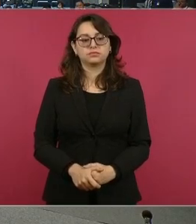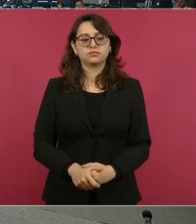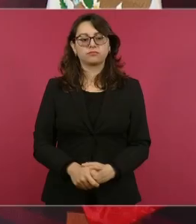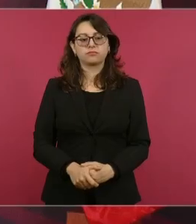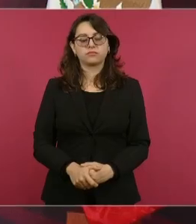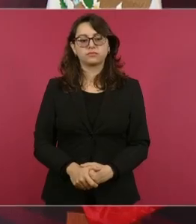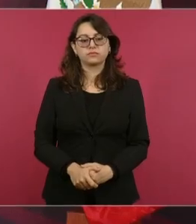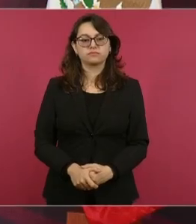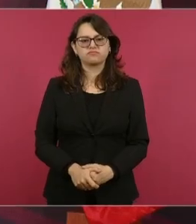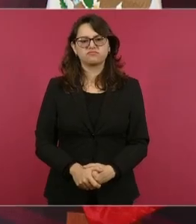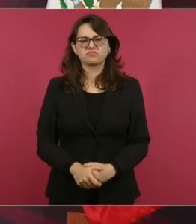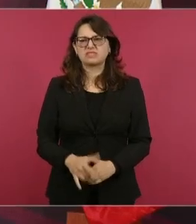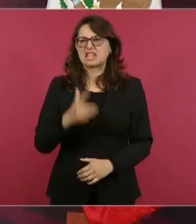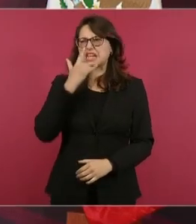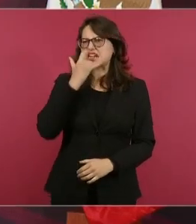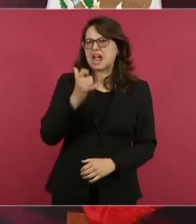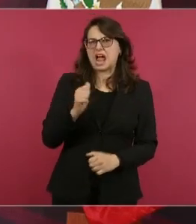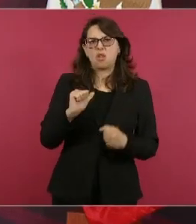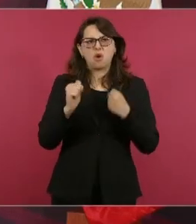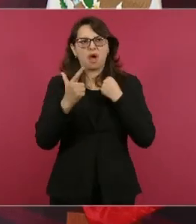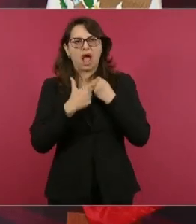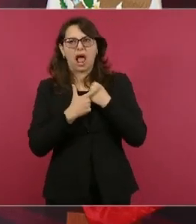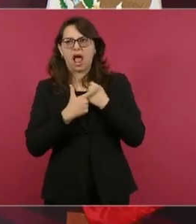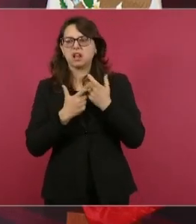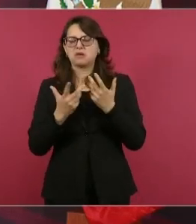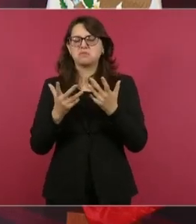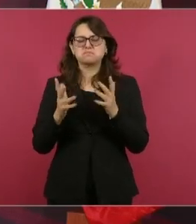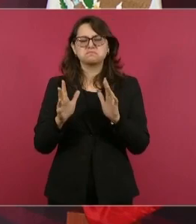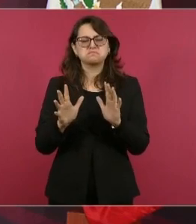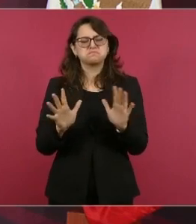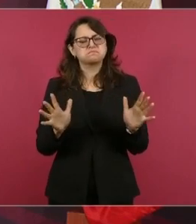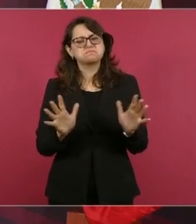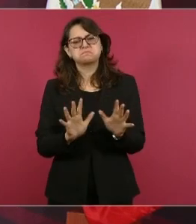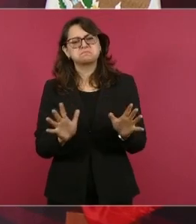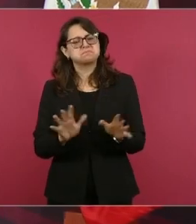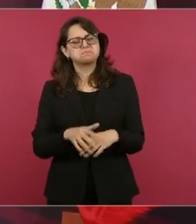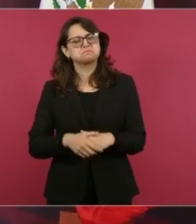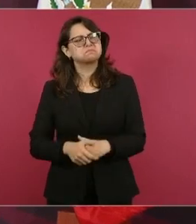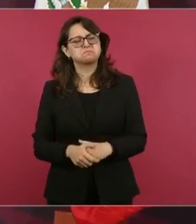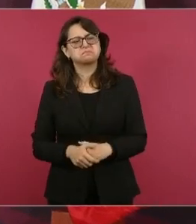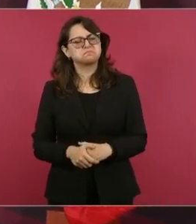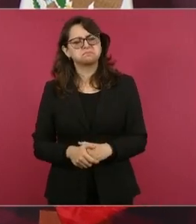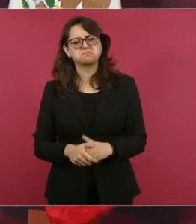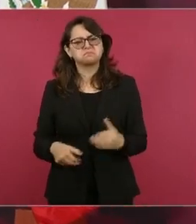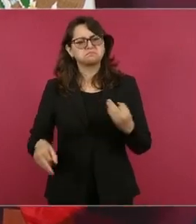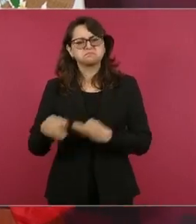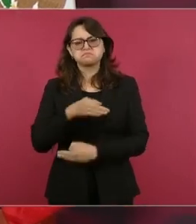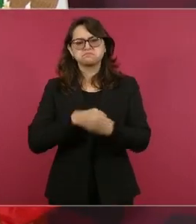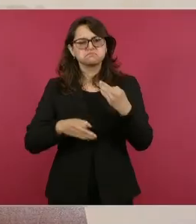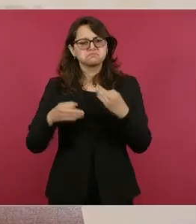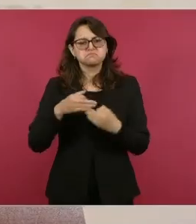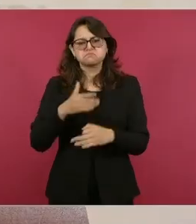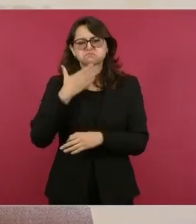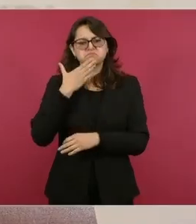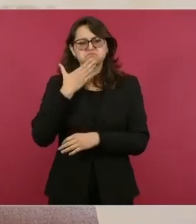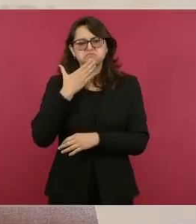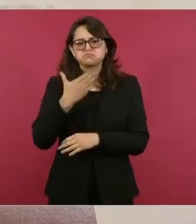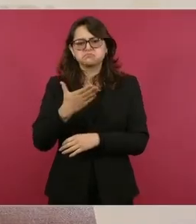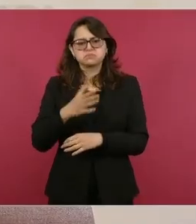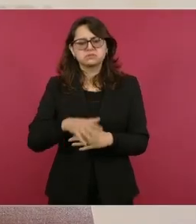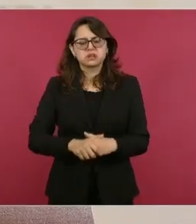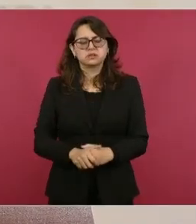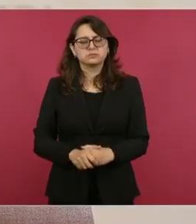No está enrarecido el ambiente político, electoral. Se están portando muy bien